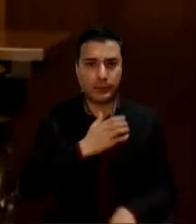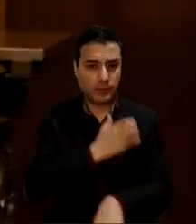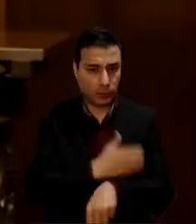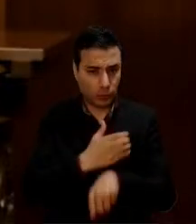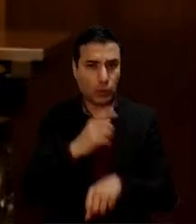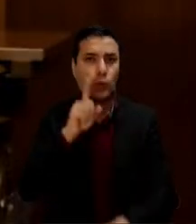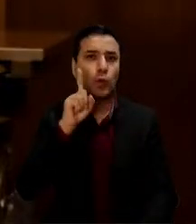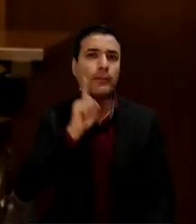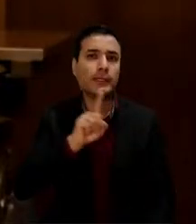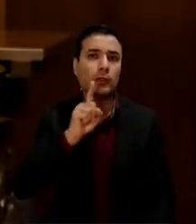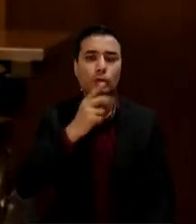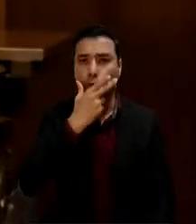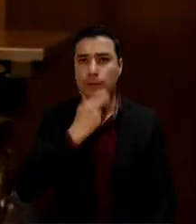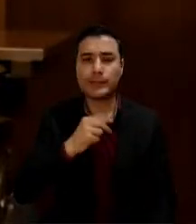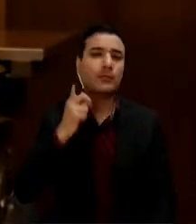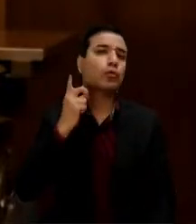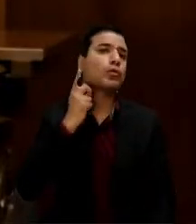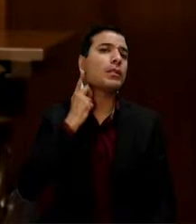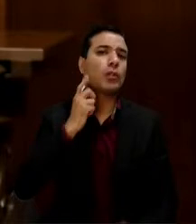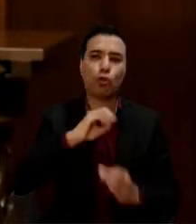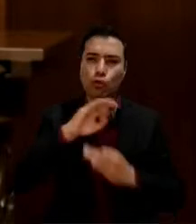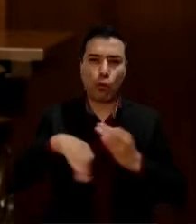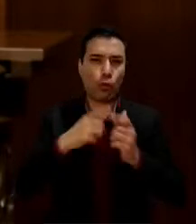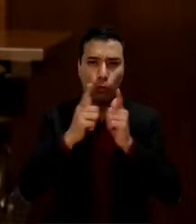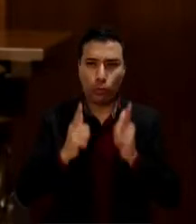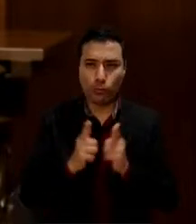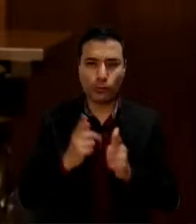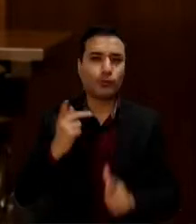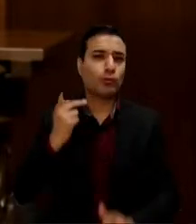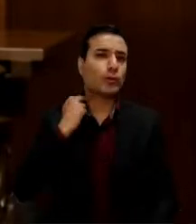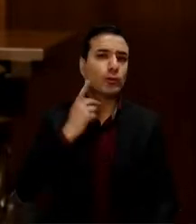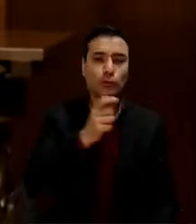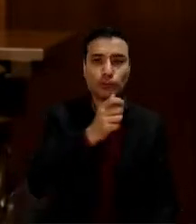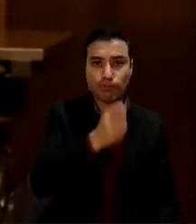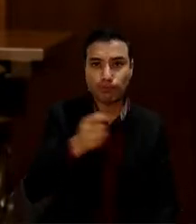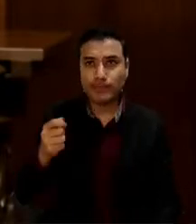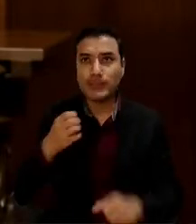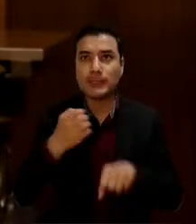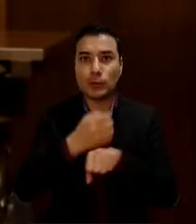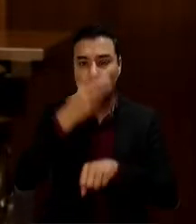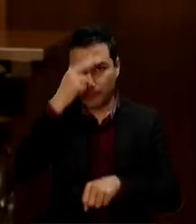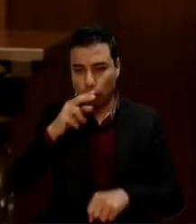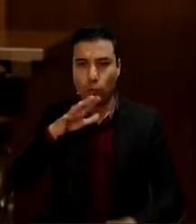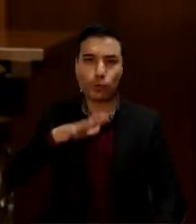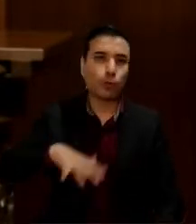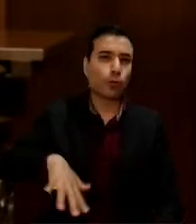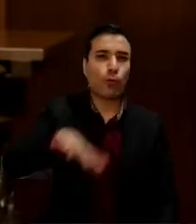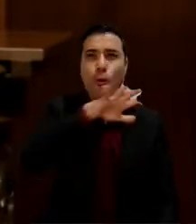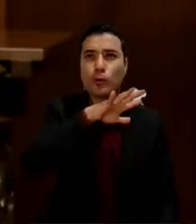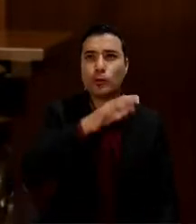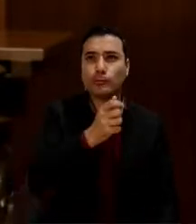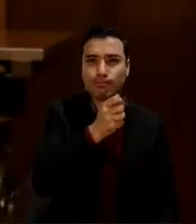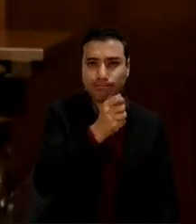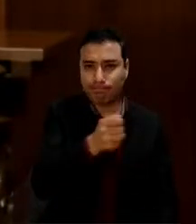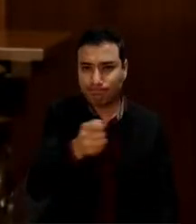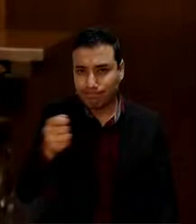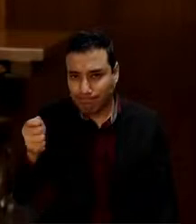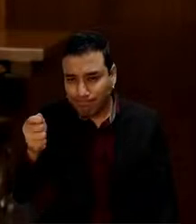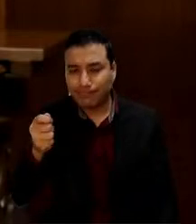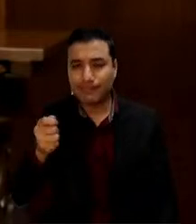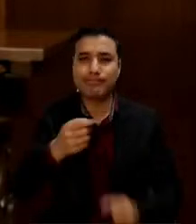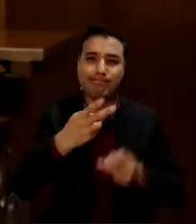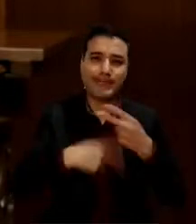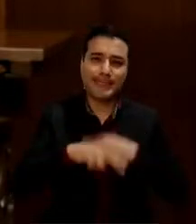diputadas y diputados de todas las bancadas, al pueblo mexiquense que nos honra con su valiosa